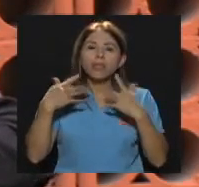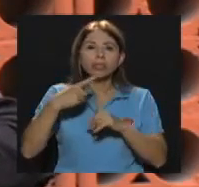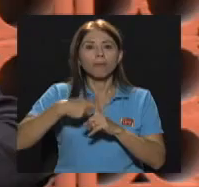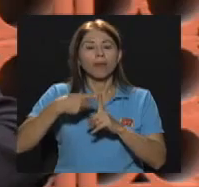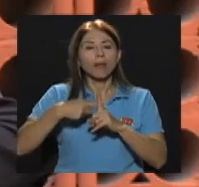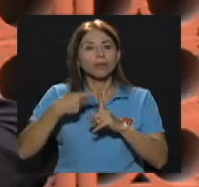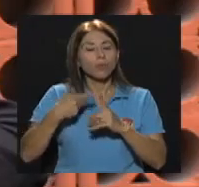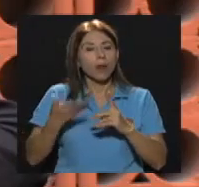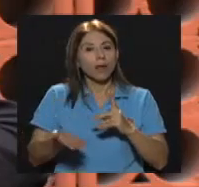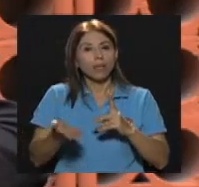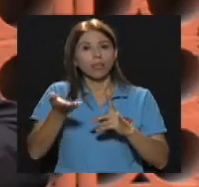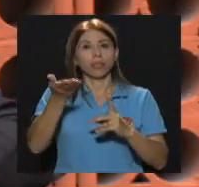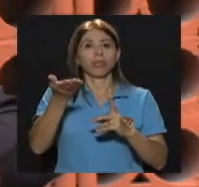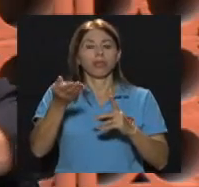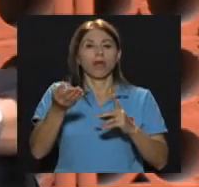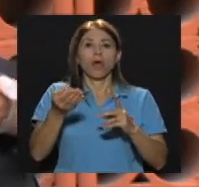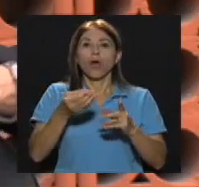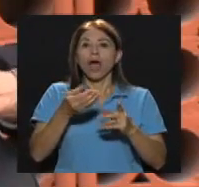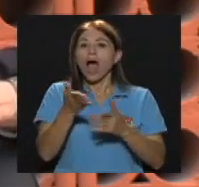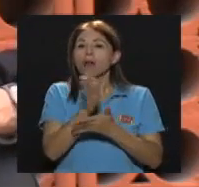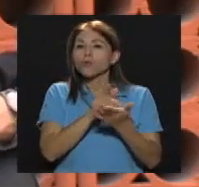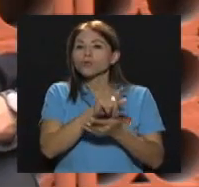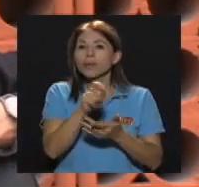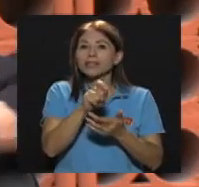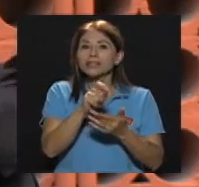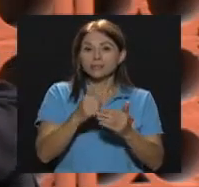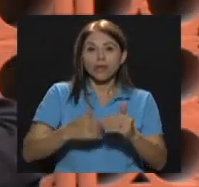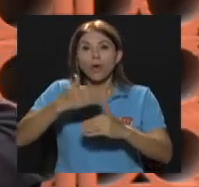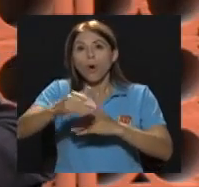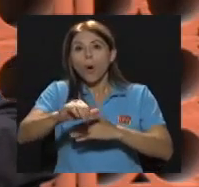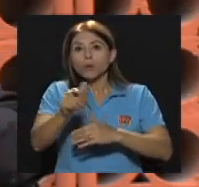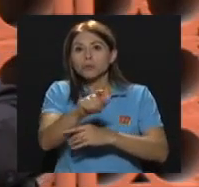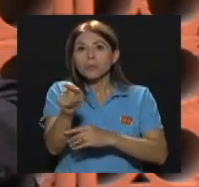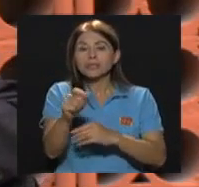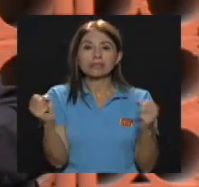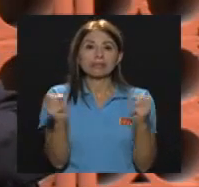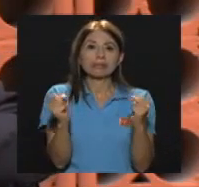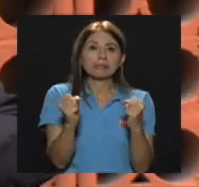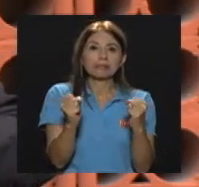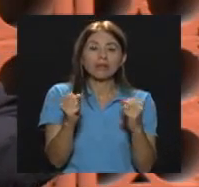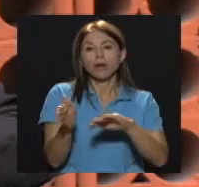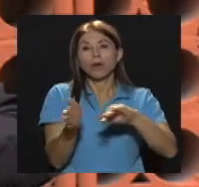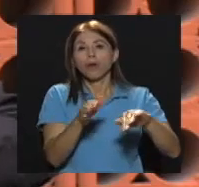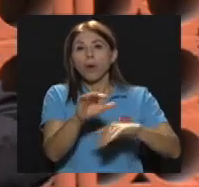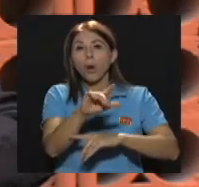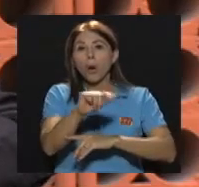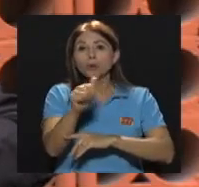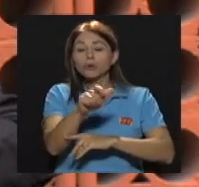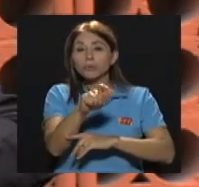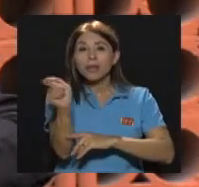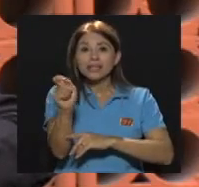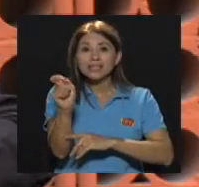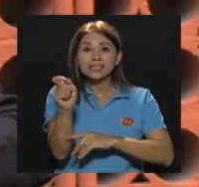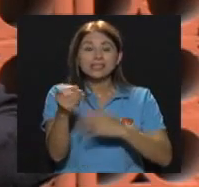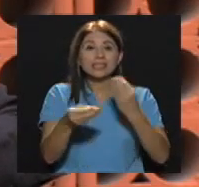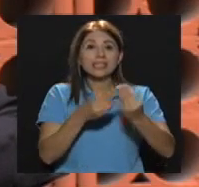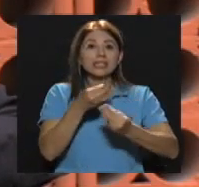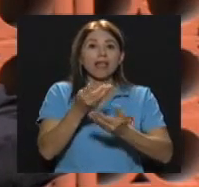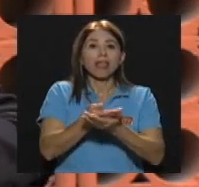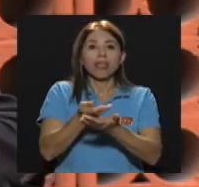algunos otros meses, son meses más fríos en otros, ¿verdad? O tenemos lluvias atípicas o lluvias muy torrenciales, más de lo